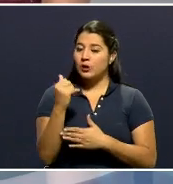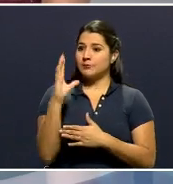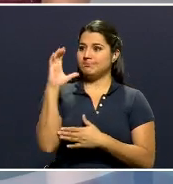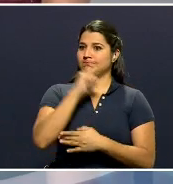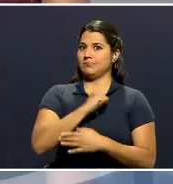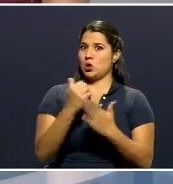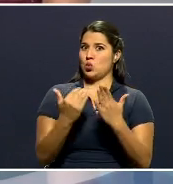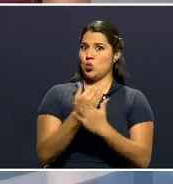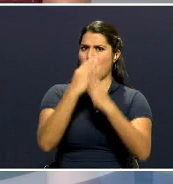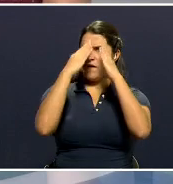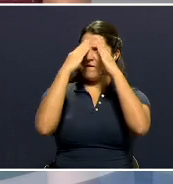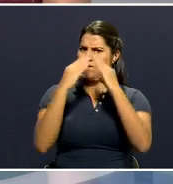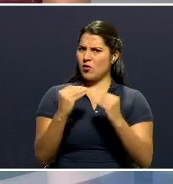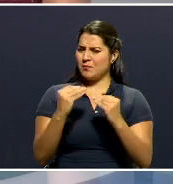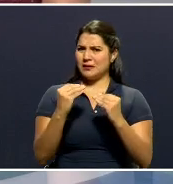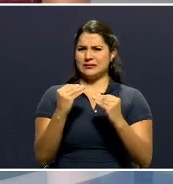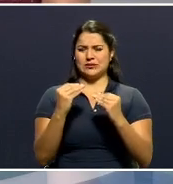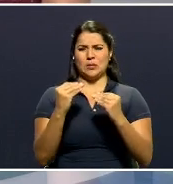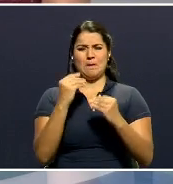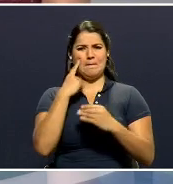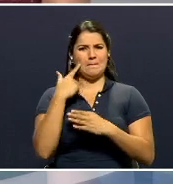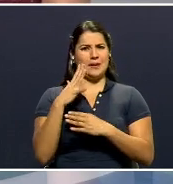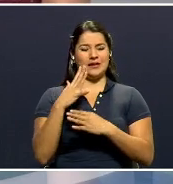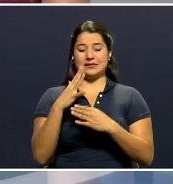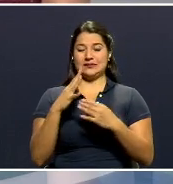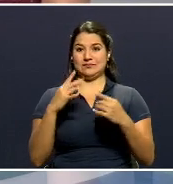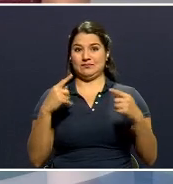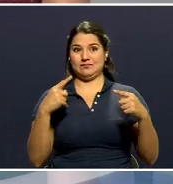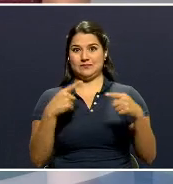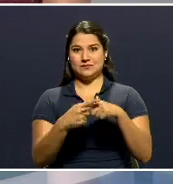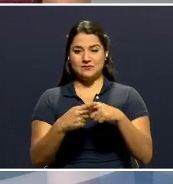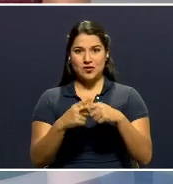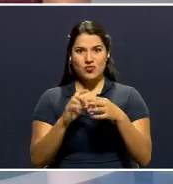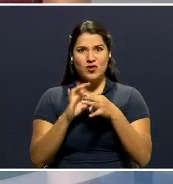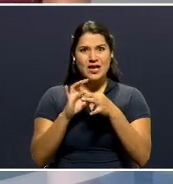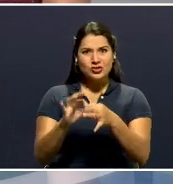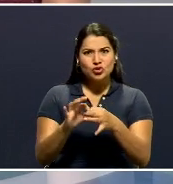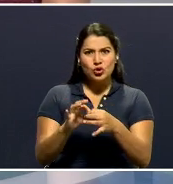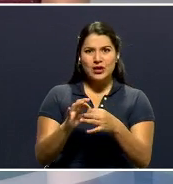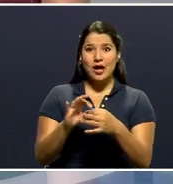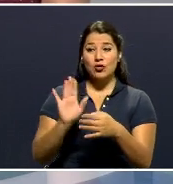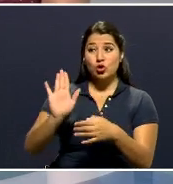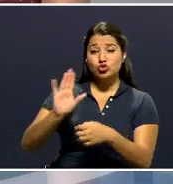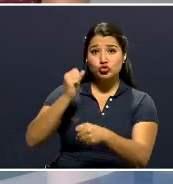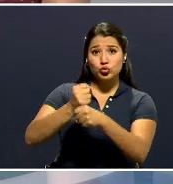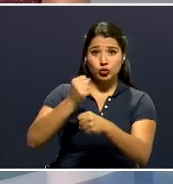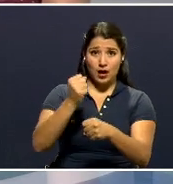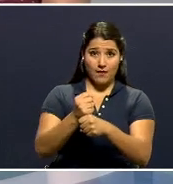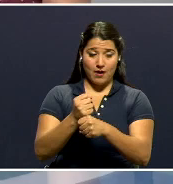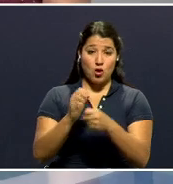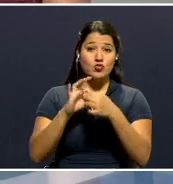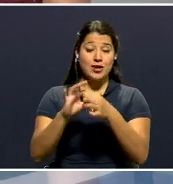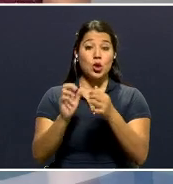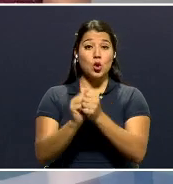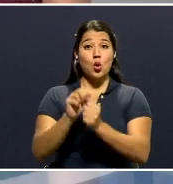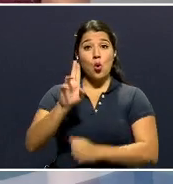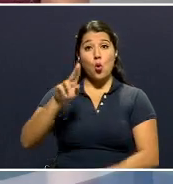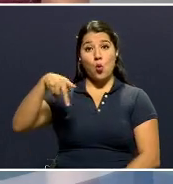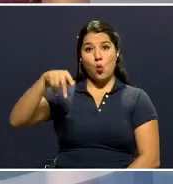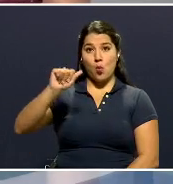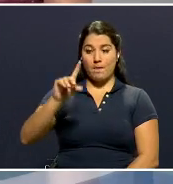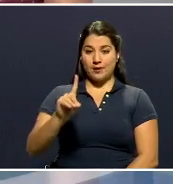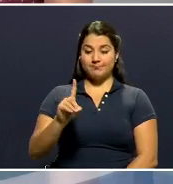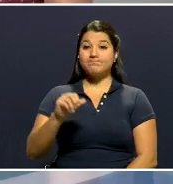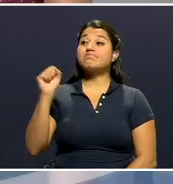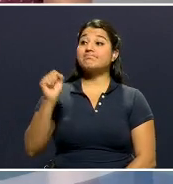detalles y contradicciones de las peticiones y del trabajo que hizo la polémica UPAD. Así